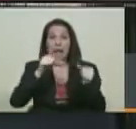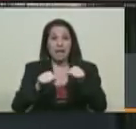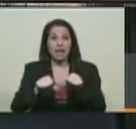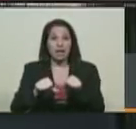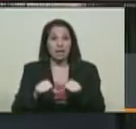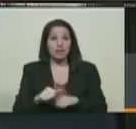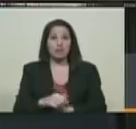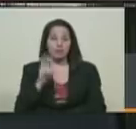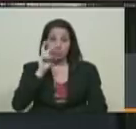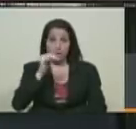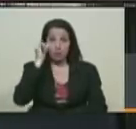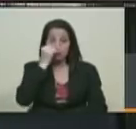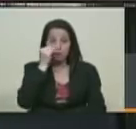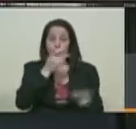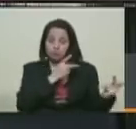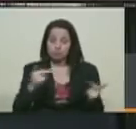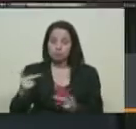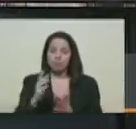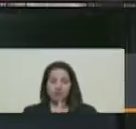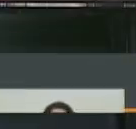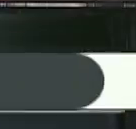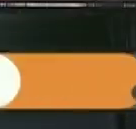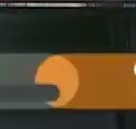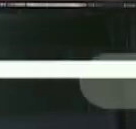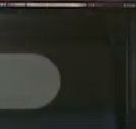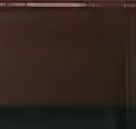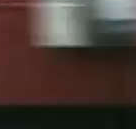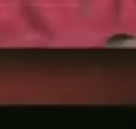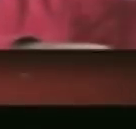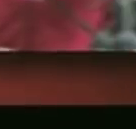Vamos a ver el video. Adelante, por favor.